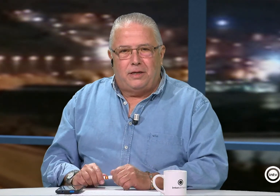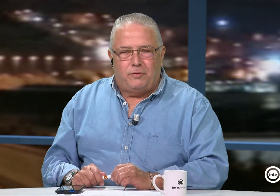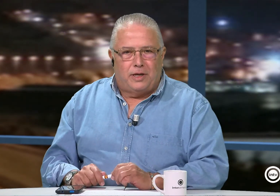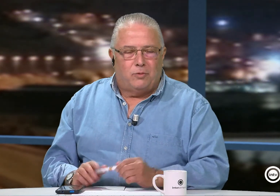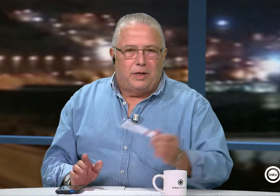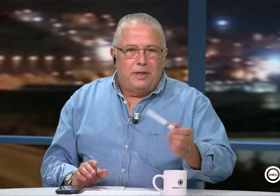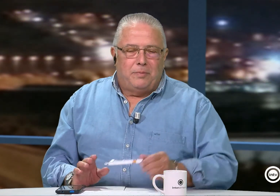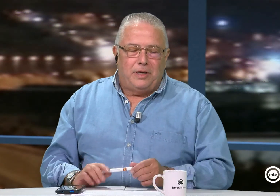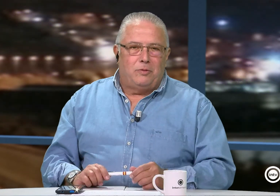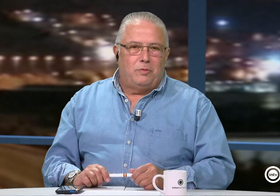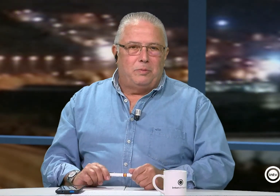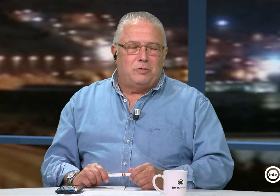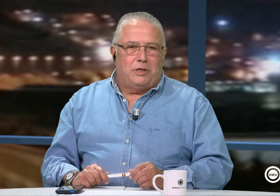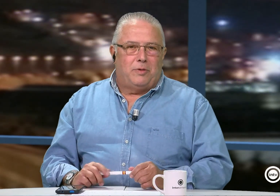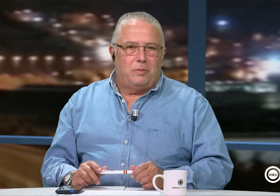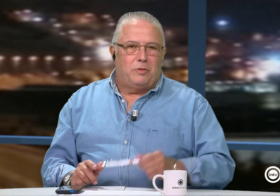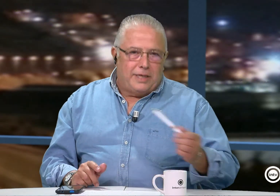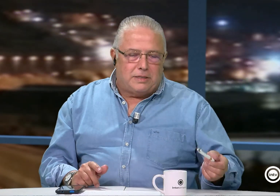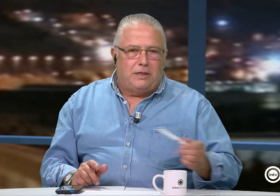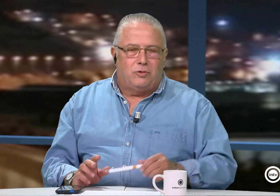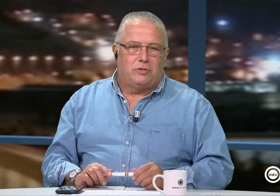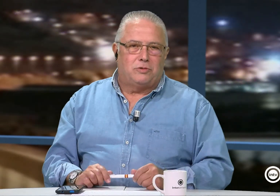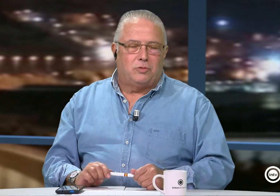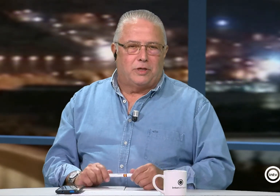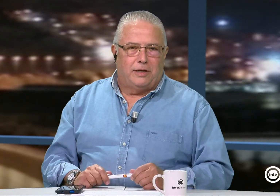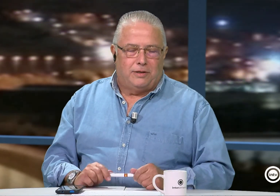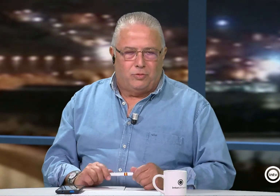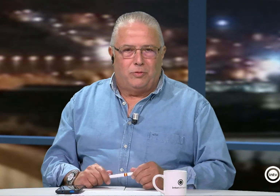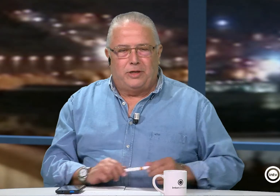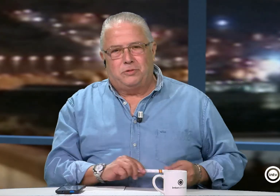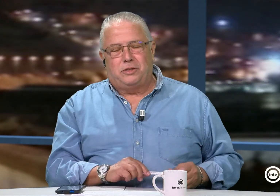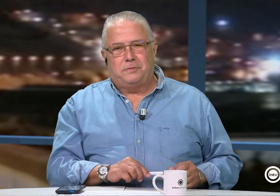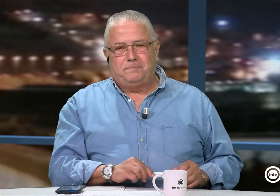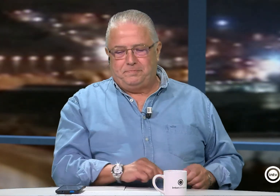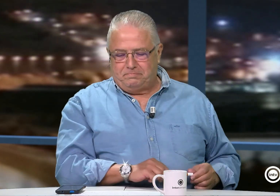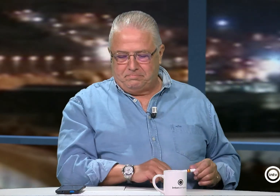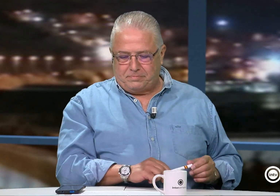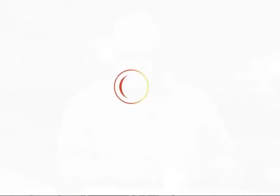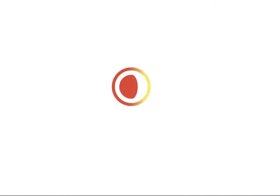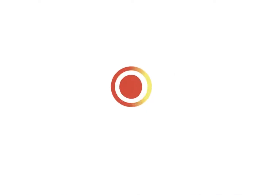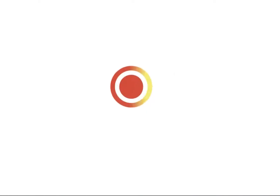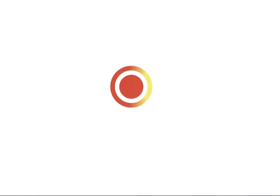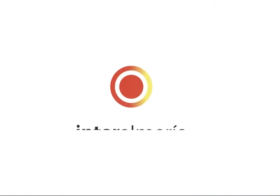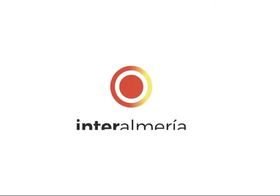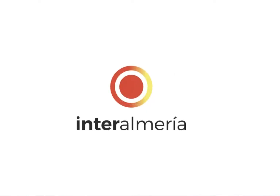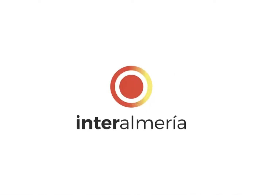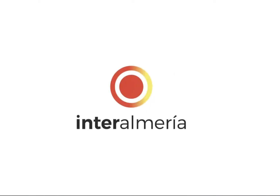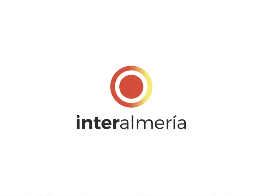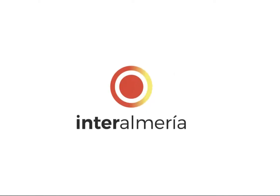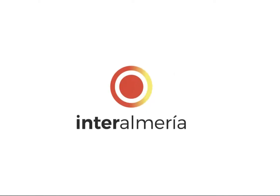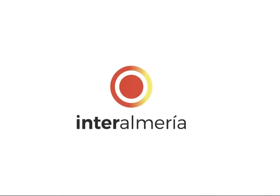De la tarifa del agua Mañana volvemos Y hablaremos de ese Y otros asuntos Aquí en la tertulia Buenas noches Música